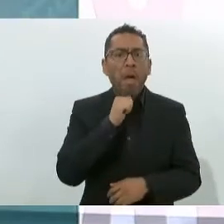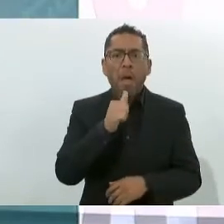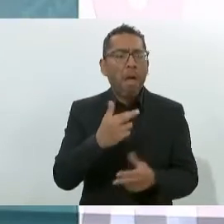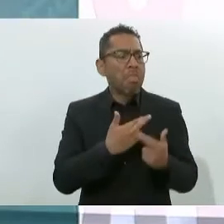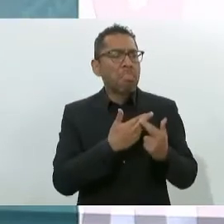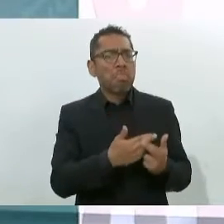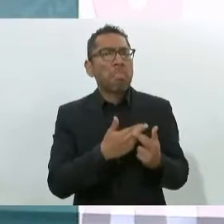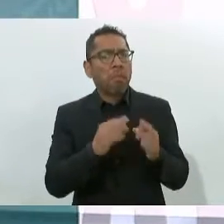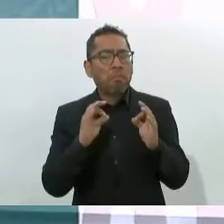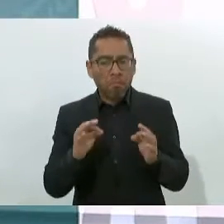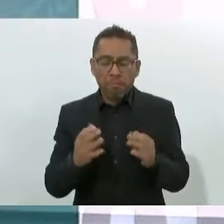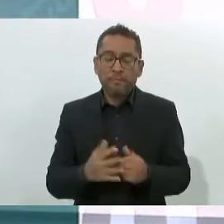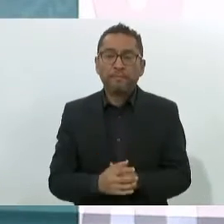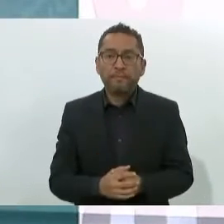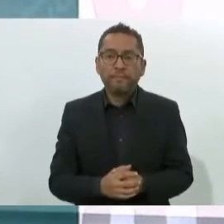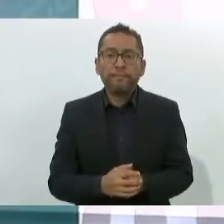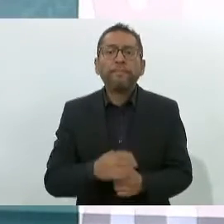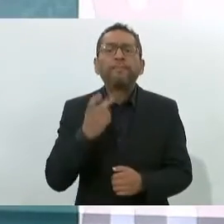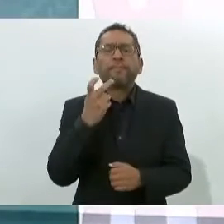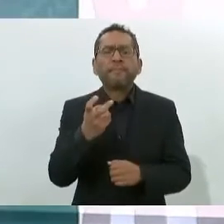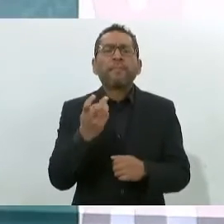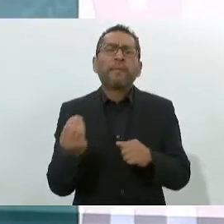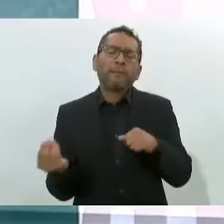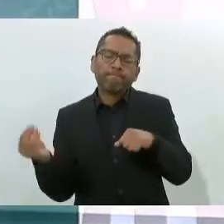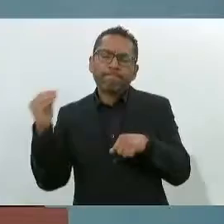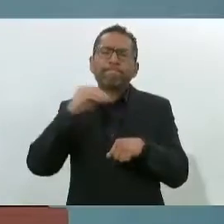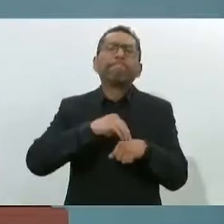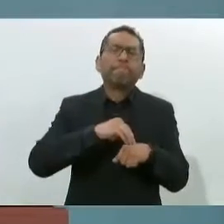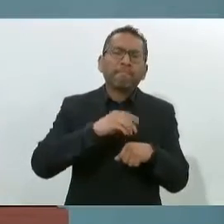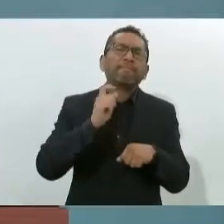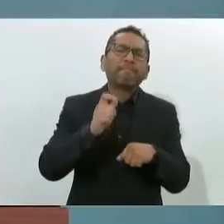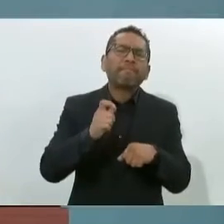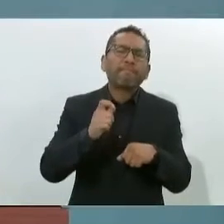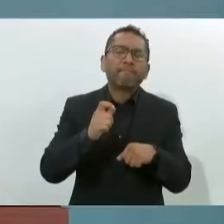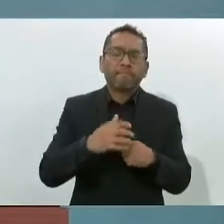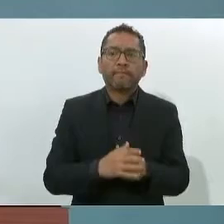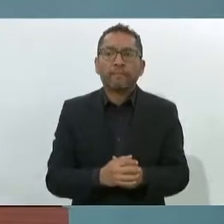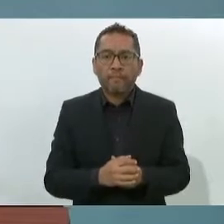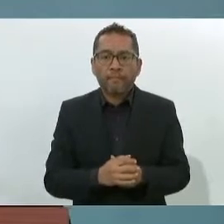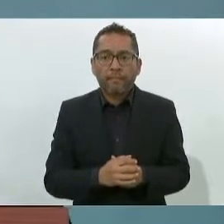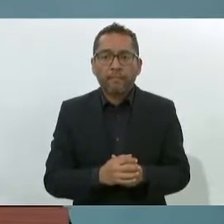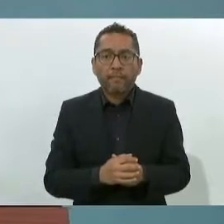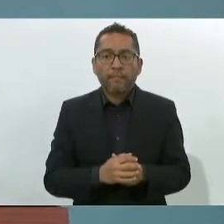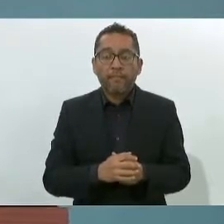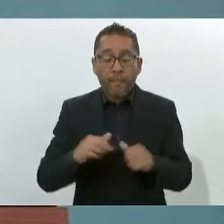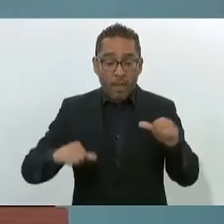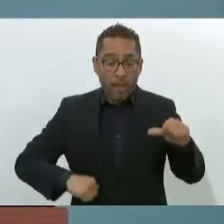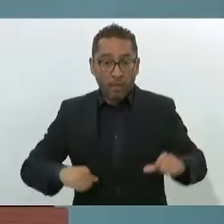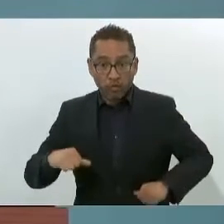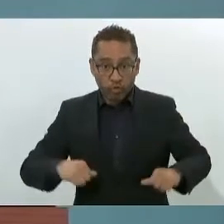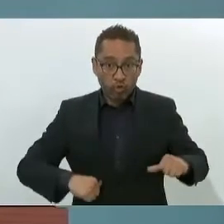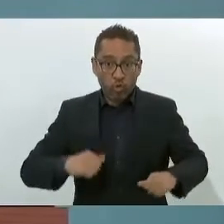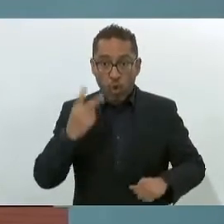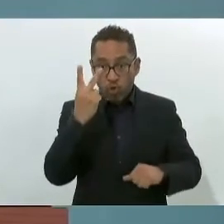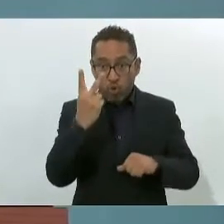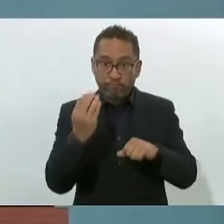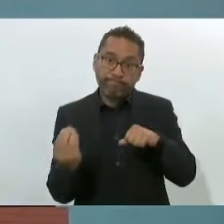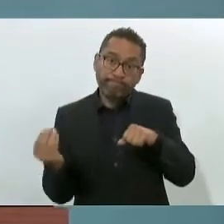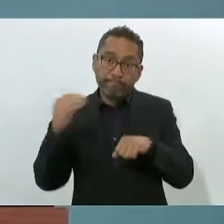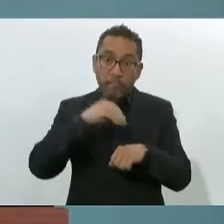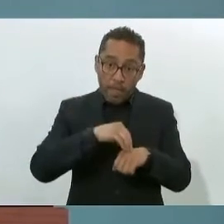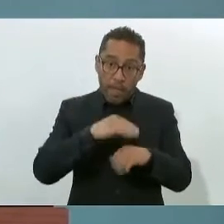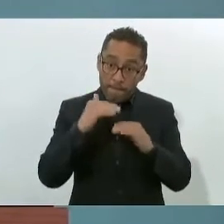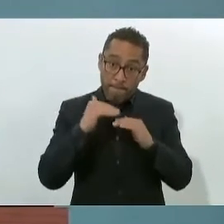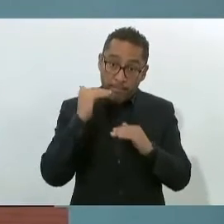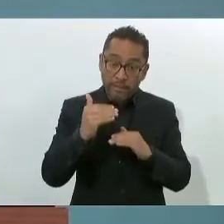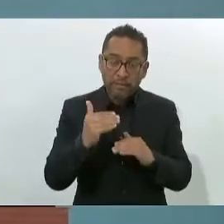Esto se complementa con dos acciones más que nos